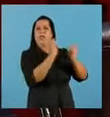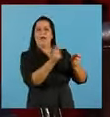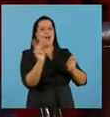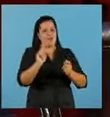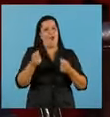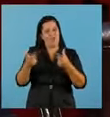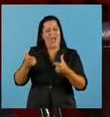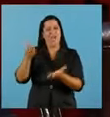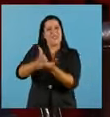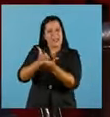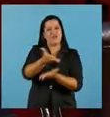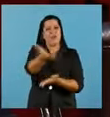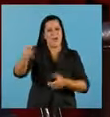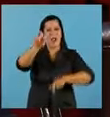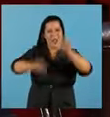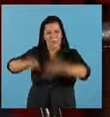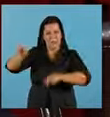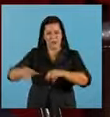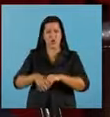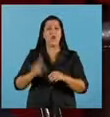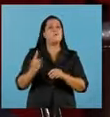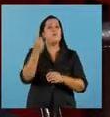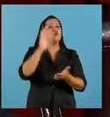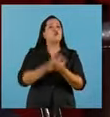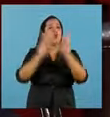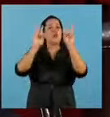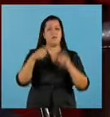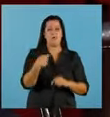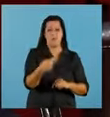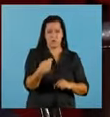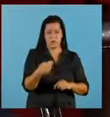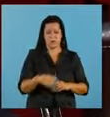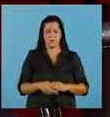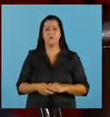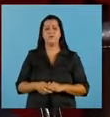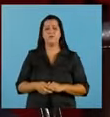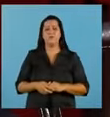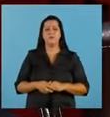ciudadanos. Empecemos por nuestro sistema previsional.